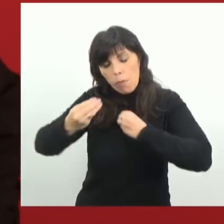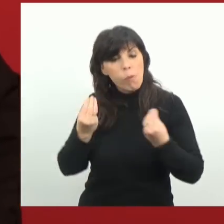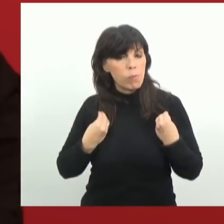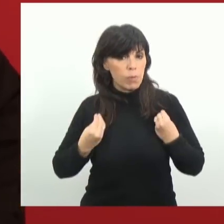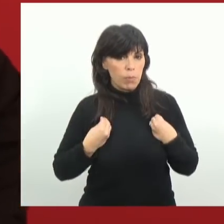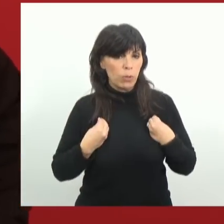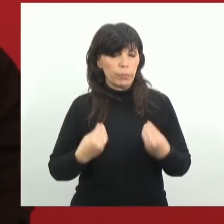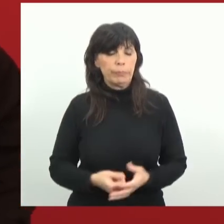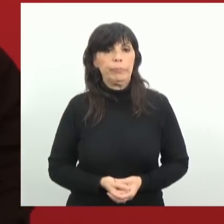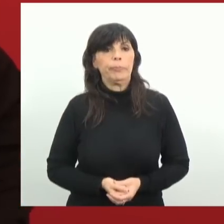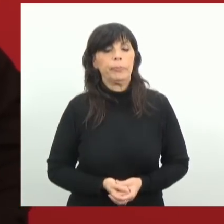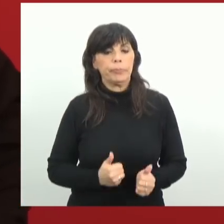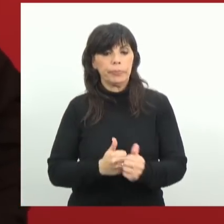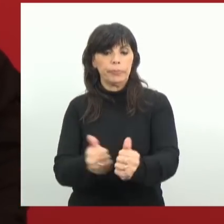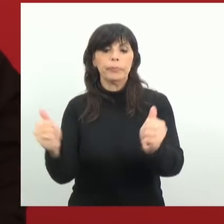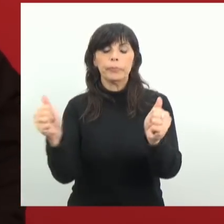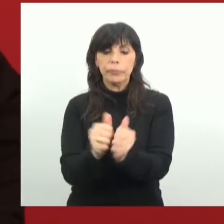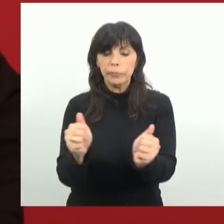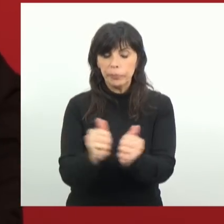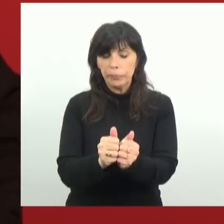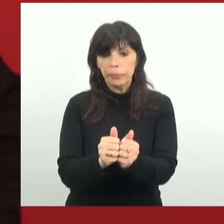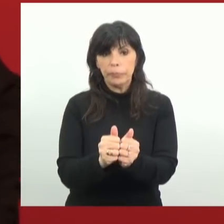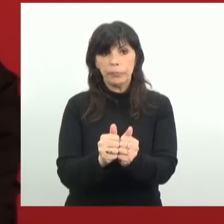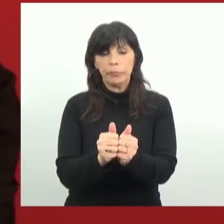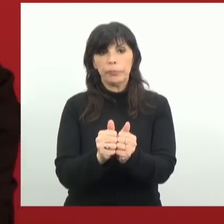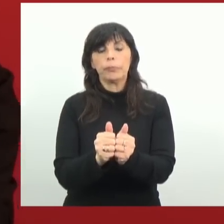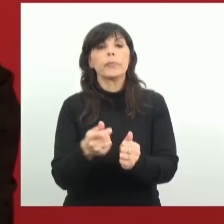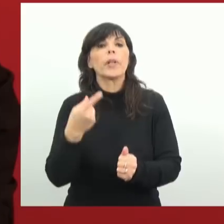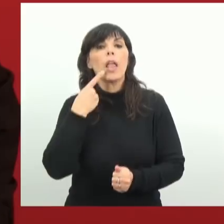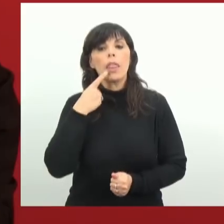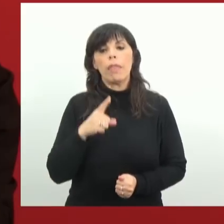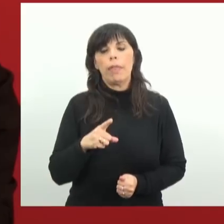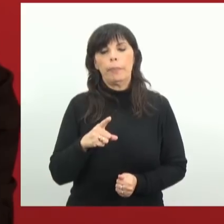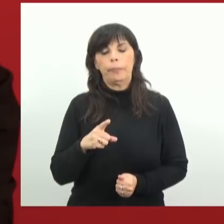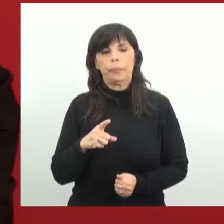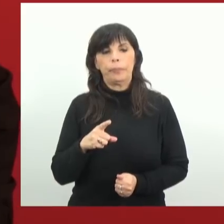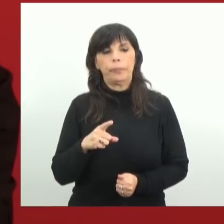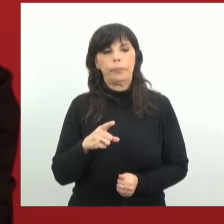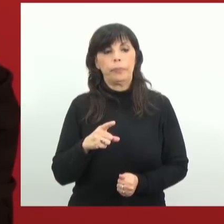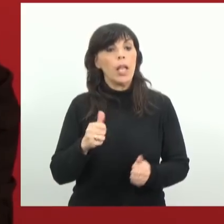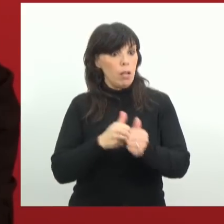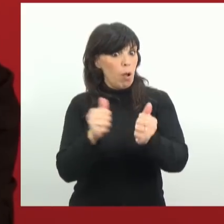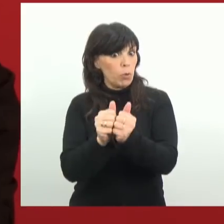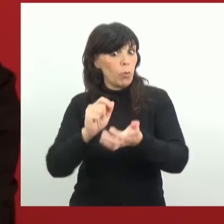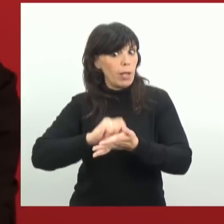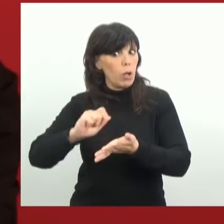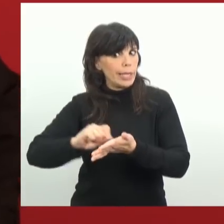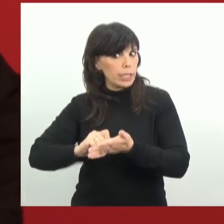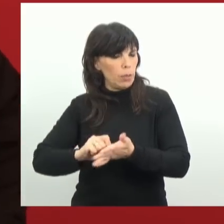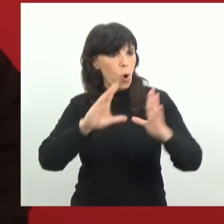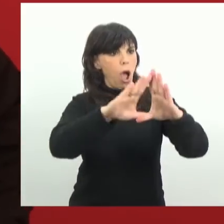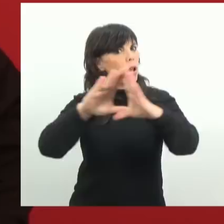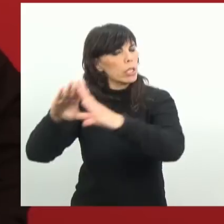El apóstol Pedro dice, cuando le escribe a las iglesias, dice que nosotros